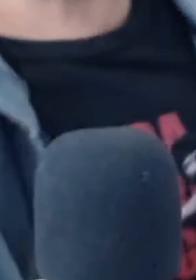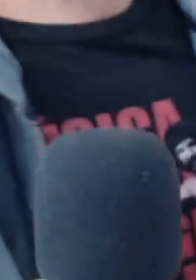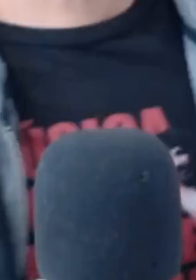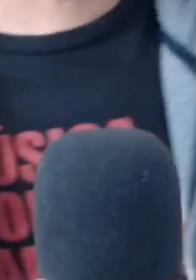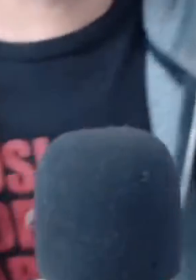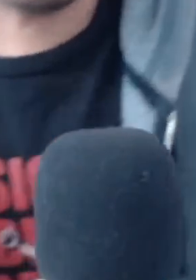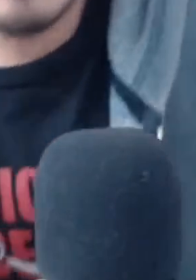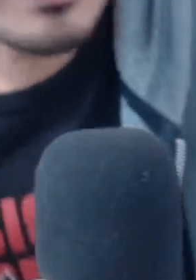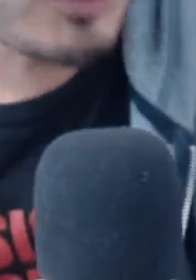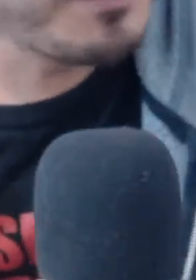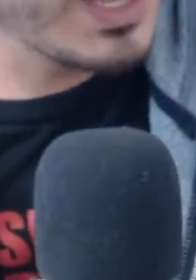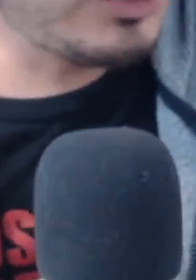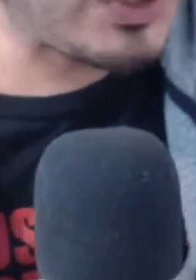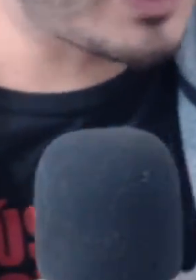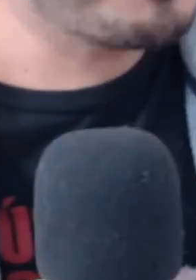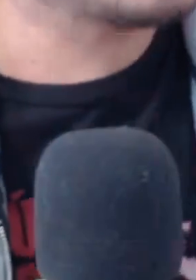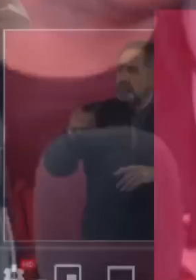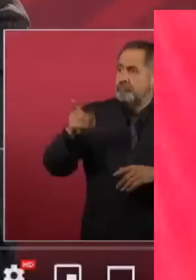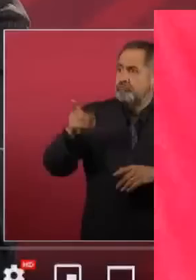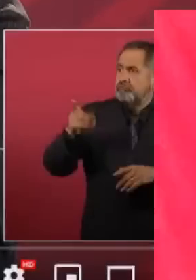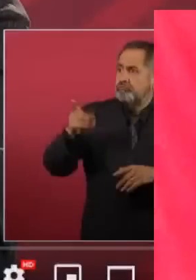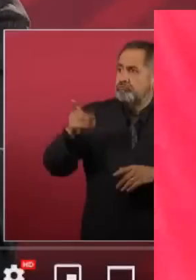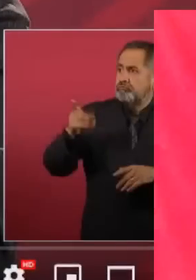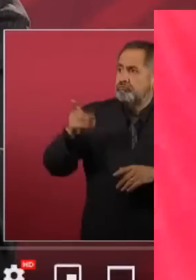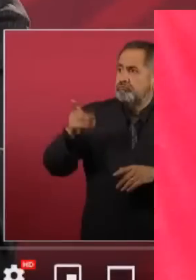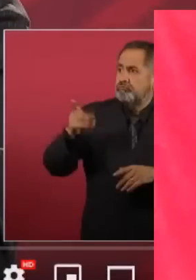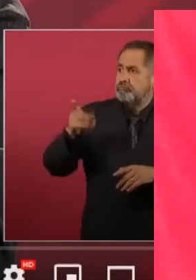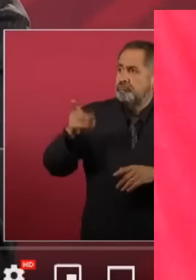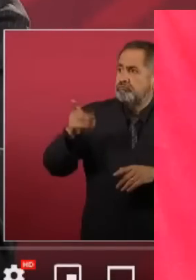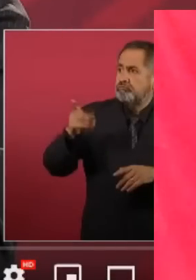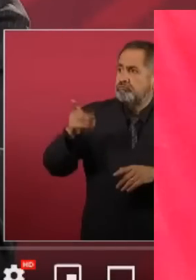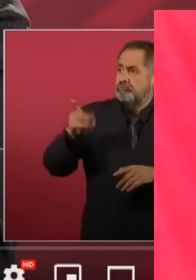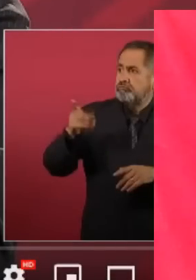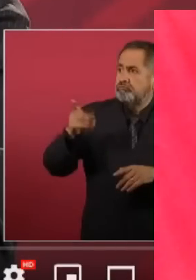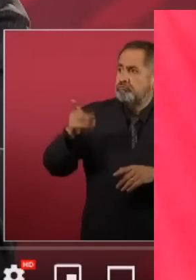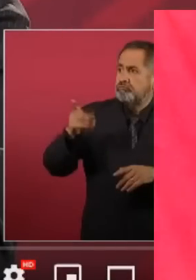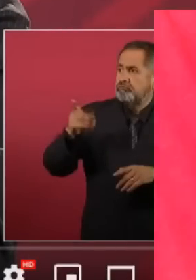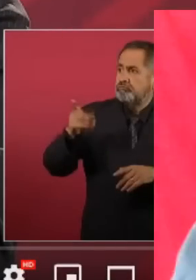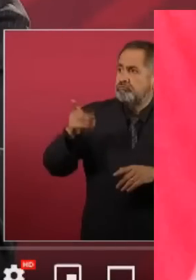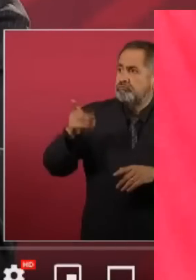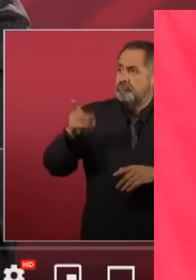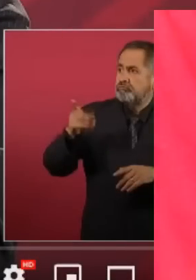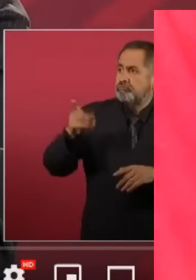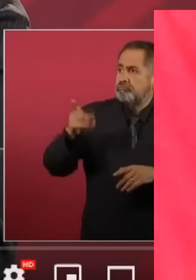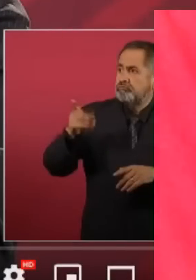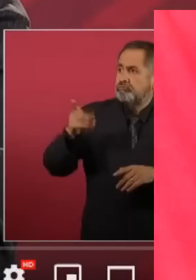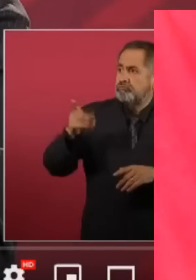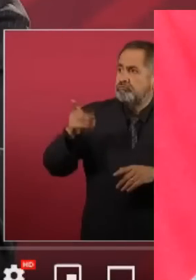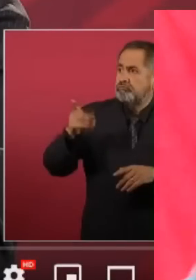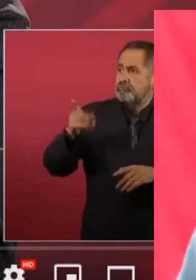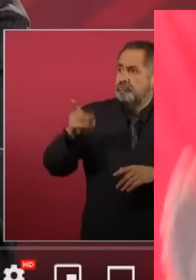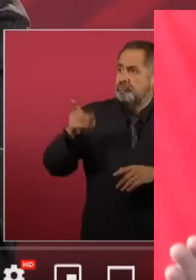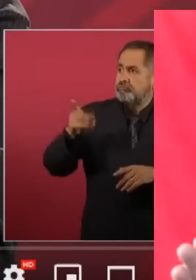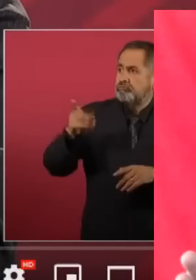compatriotas del área de eso en el sueño del presidente este te pondré lo que quiere eso es muy excitante compás que